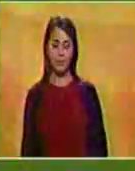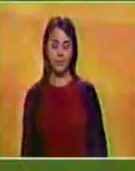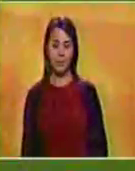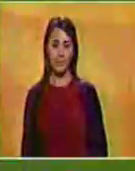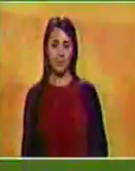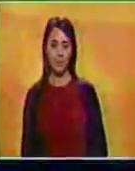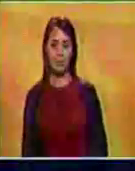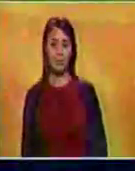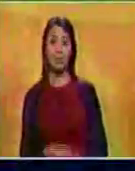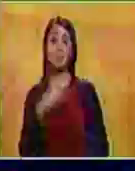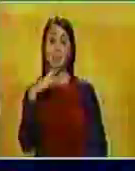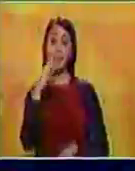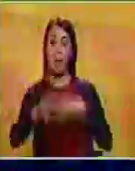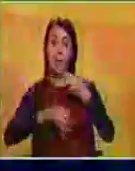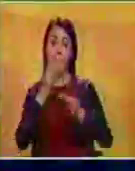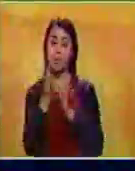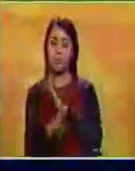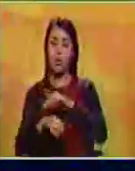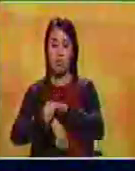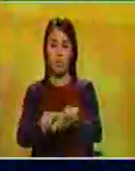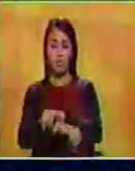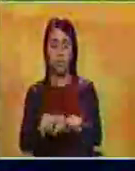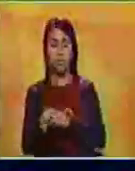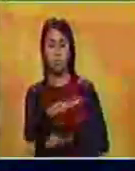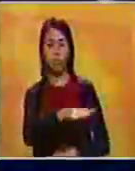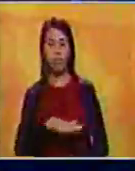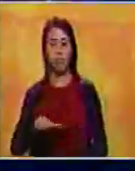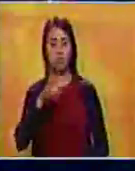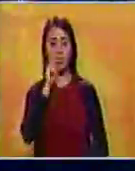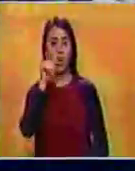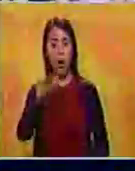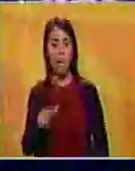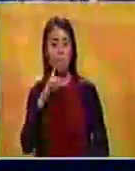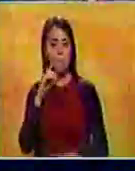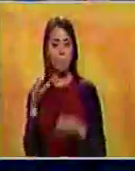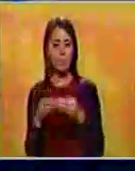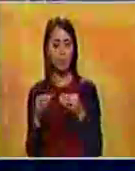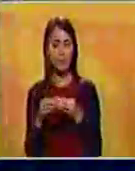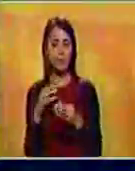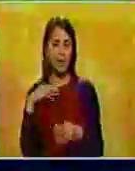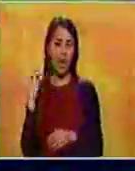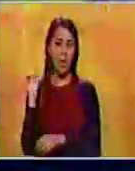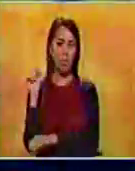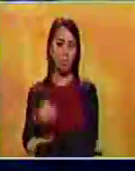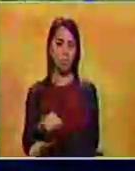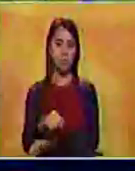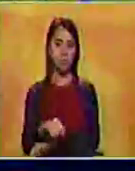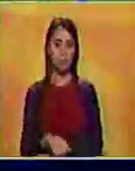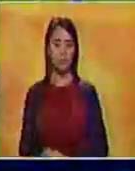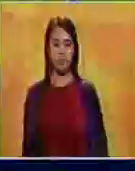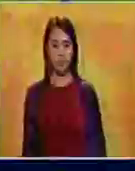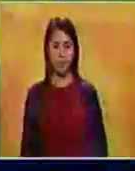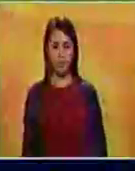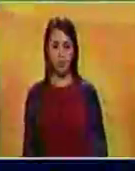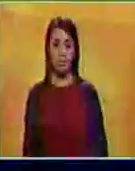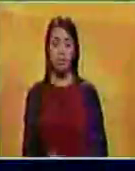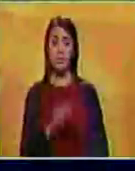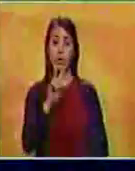Hay que hablar de fútbol y nos vamos a la liga inglesa porque el Liverpool derrotó a domicilio en Selhurst Park al Crystal